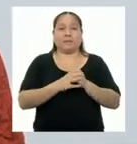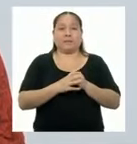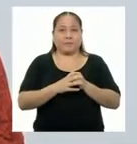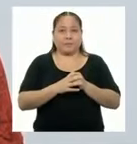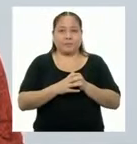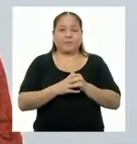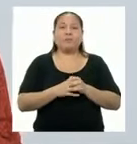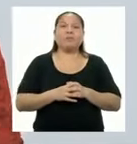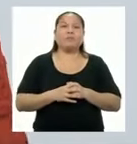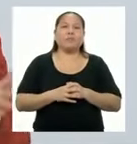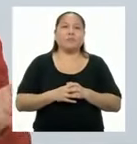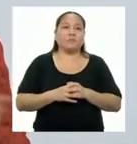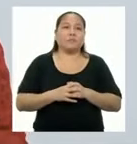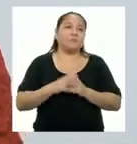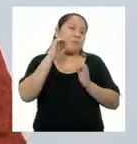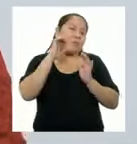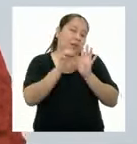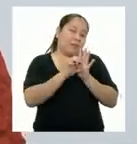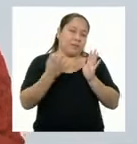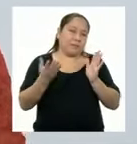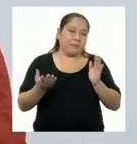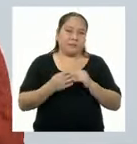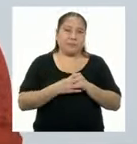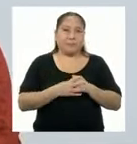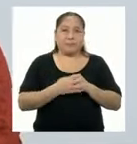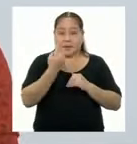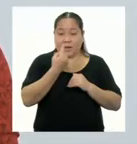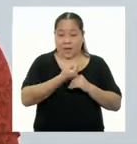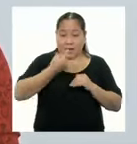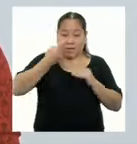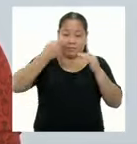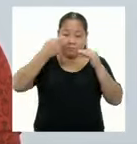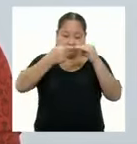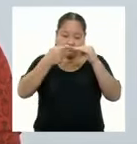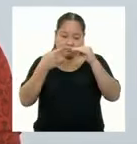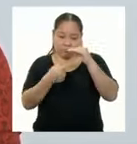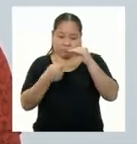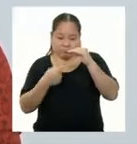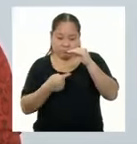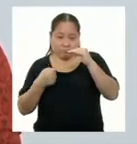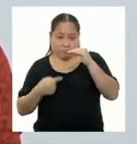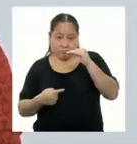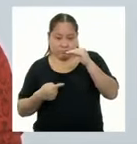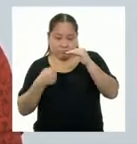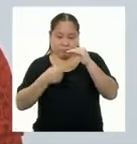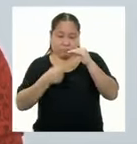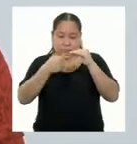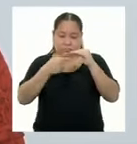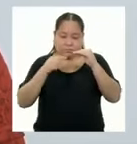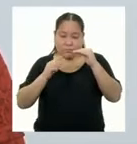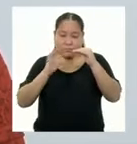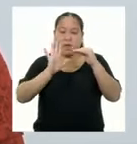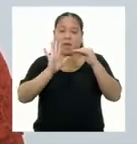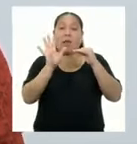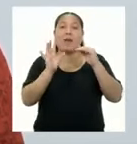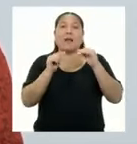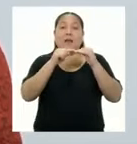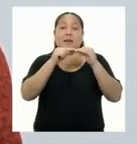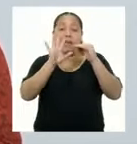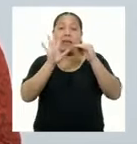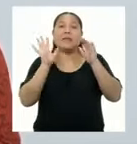inmediato inferior. O dicho de otra manera, cada unidad de un orden es 10 veces menor que